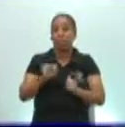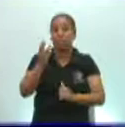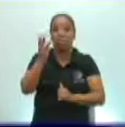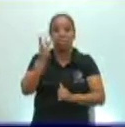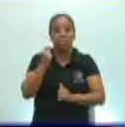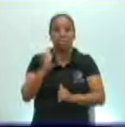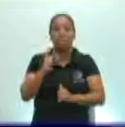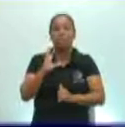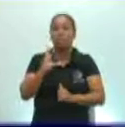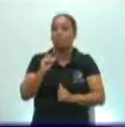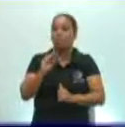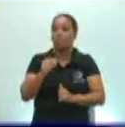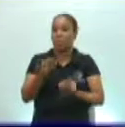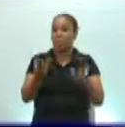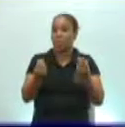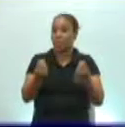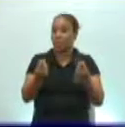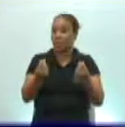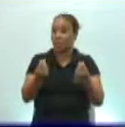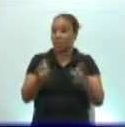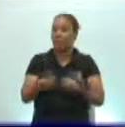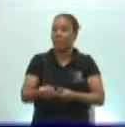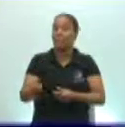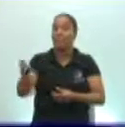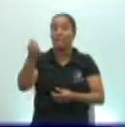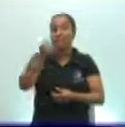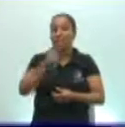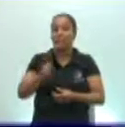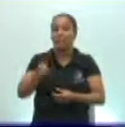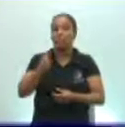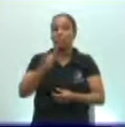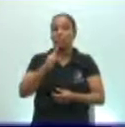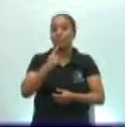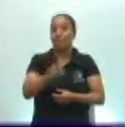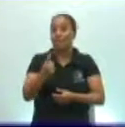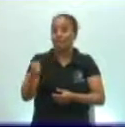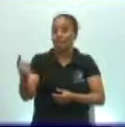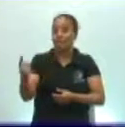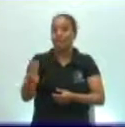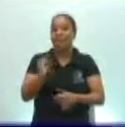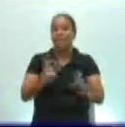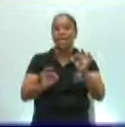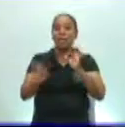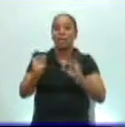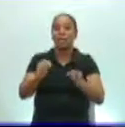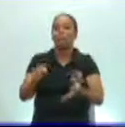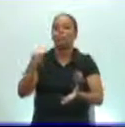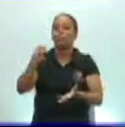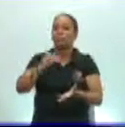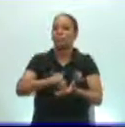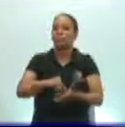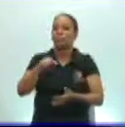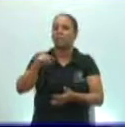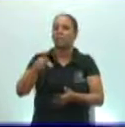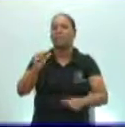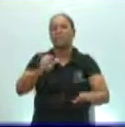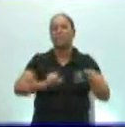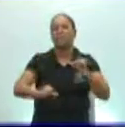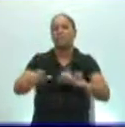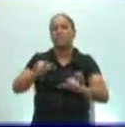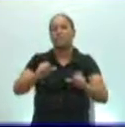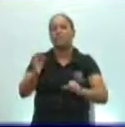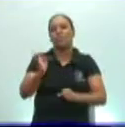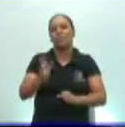están haciendo referencia a la cantidad de átomos de cada elemento presente en dichas fórmulas